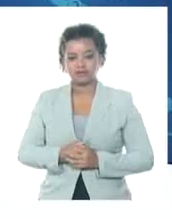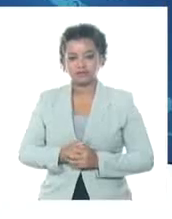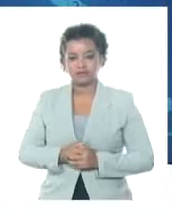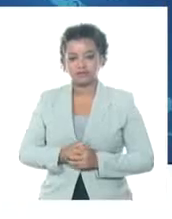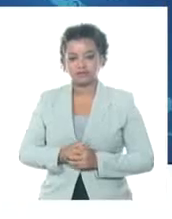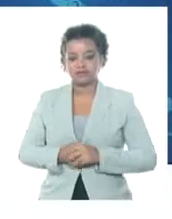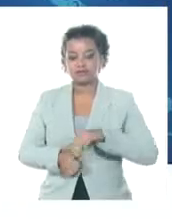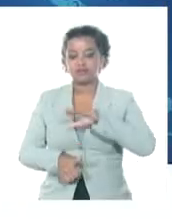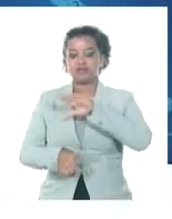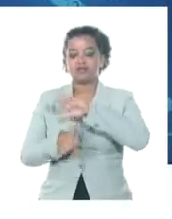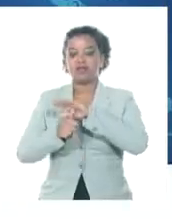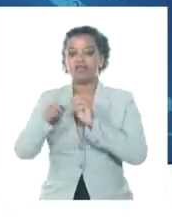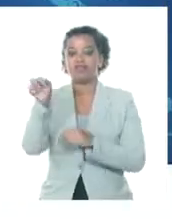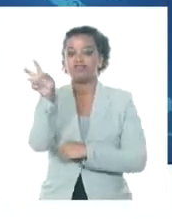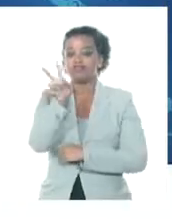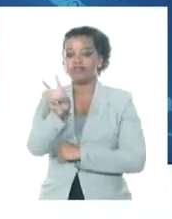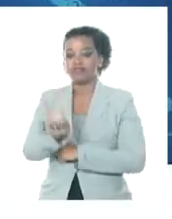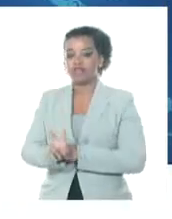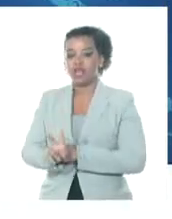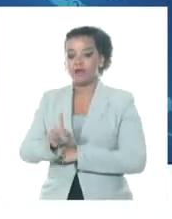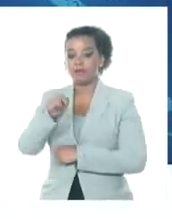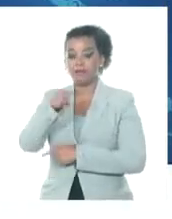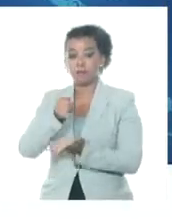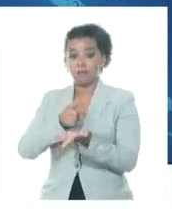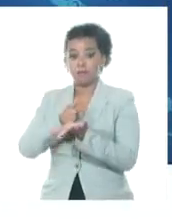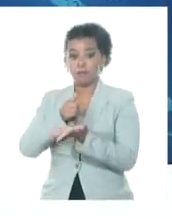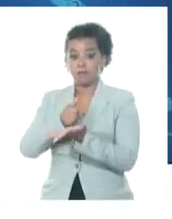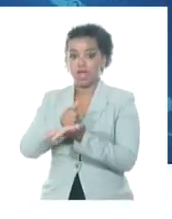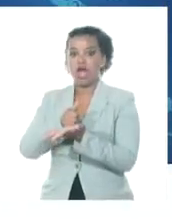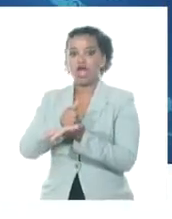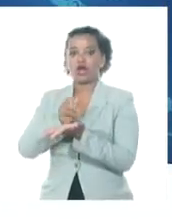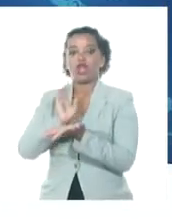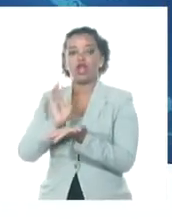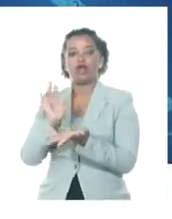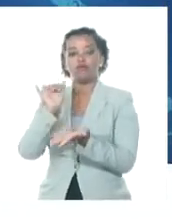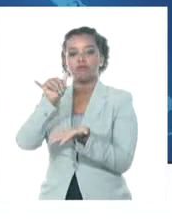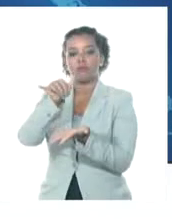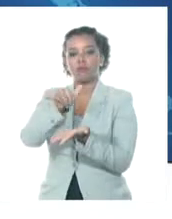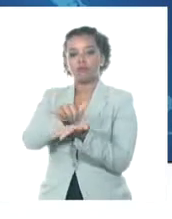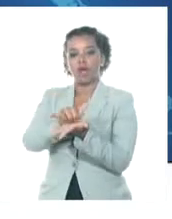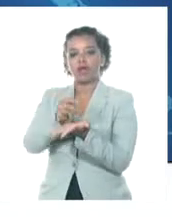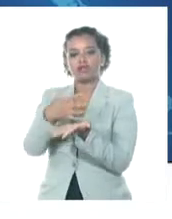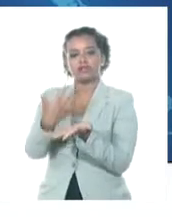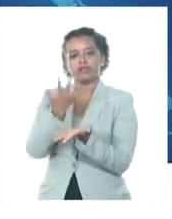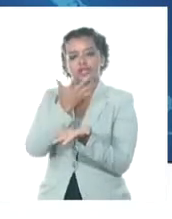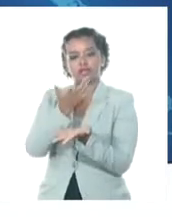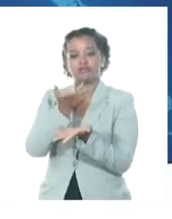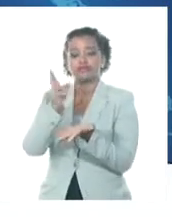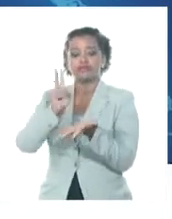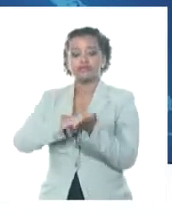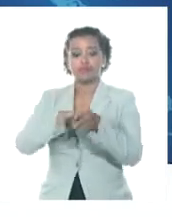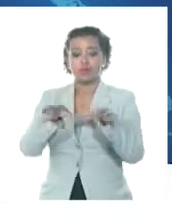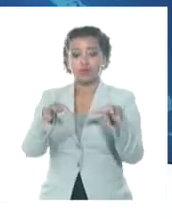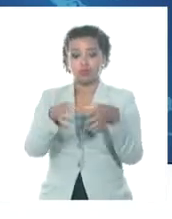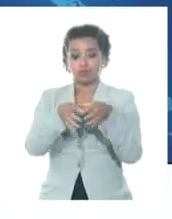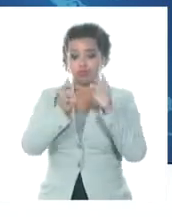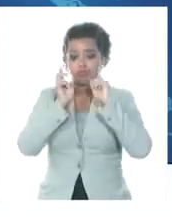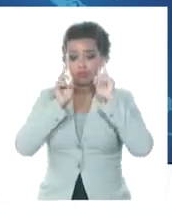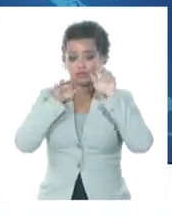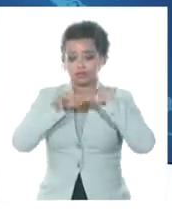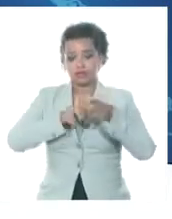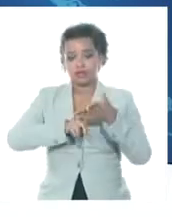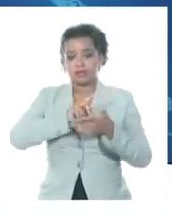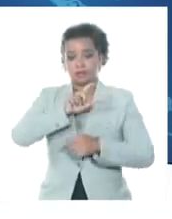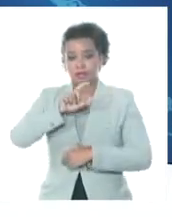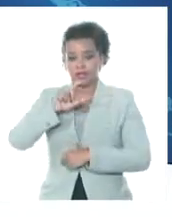El presidente de Vietnam, Vo Van Thuan, recibió este miércoles en Hanoi al miembro del Buró Político y secretario de organización del Comité Central del Partido,